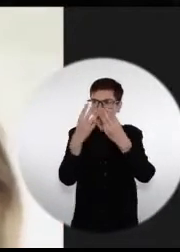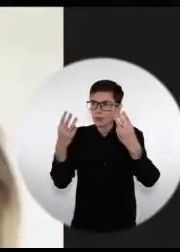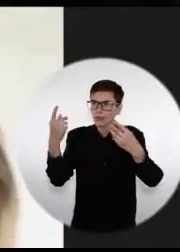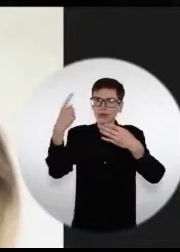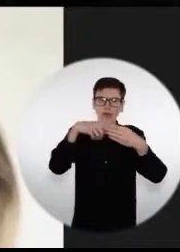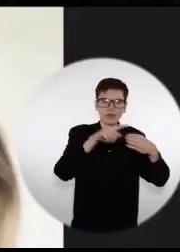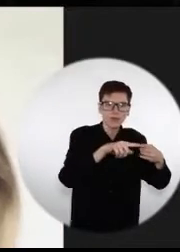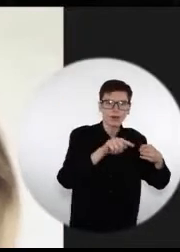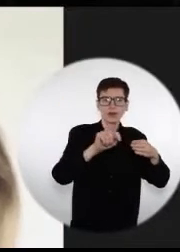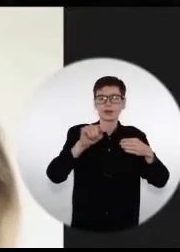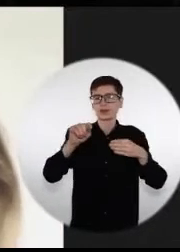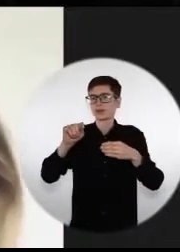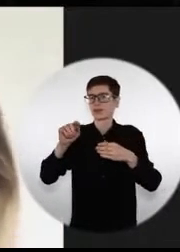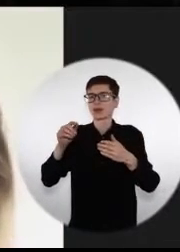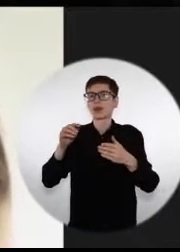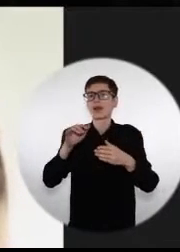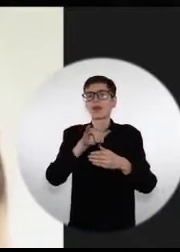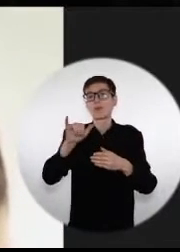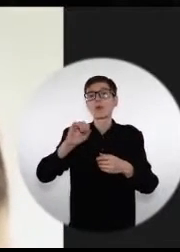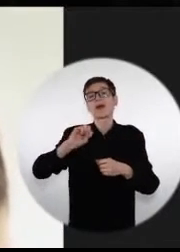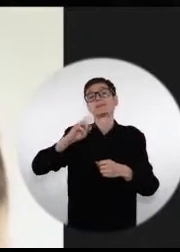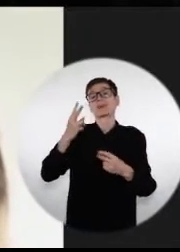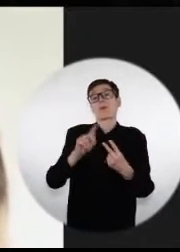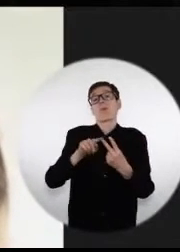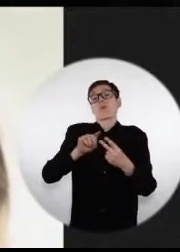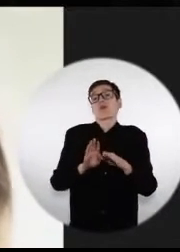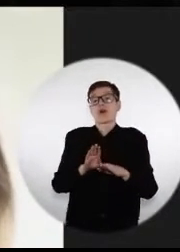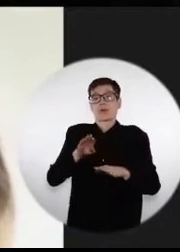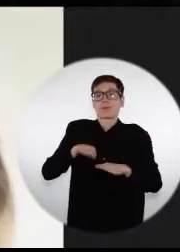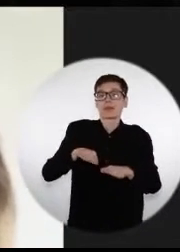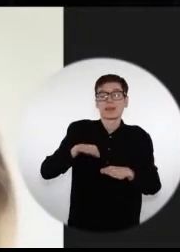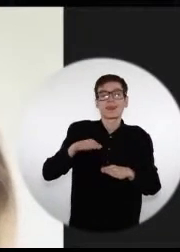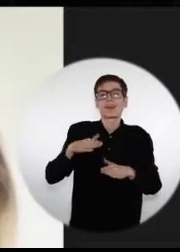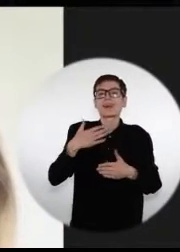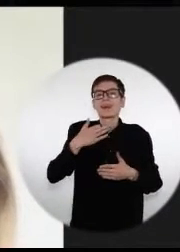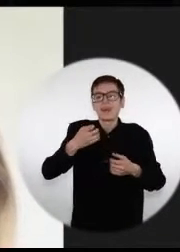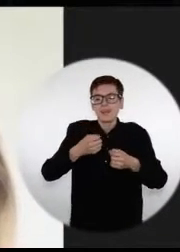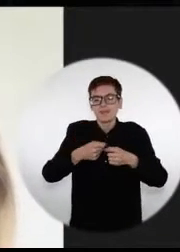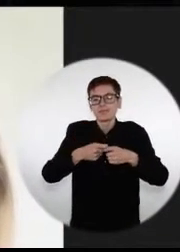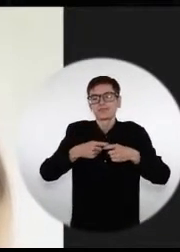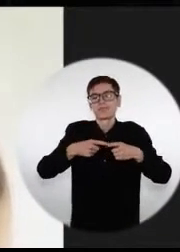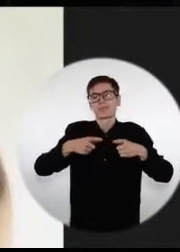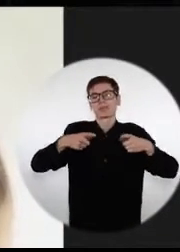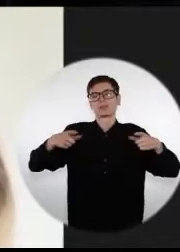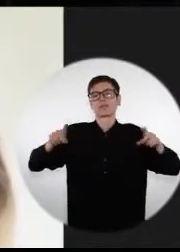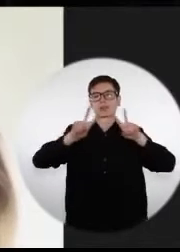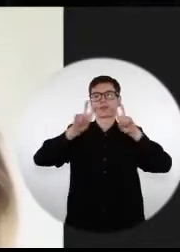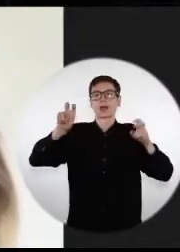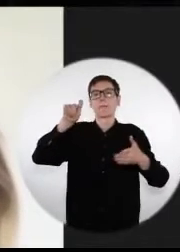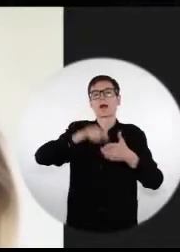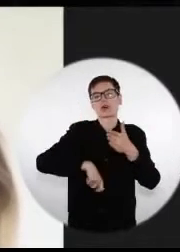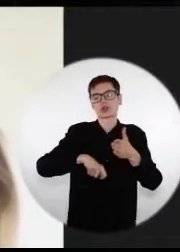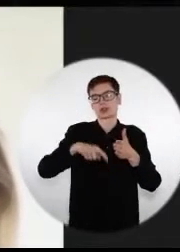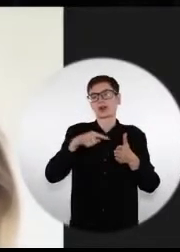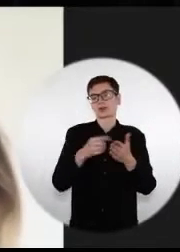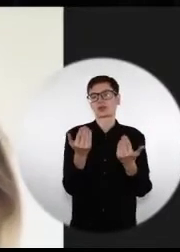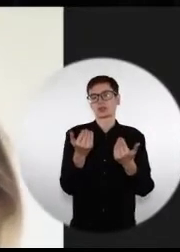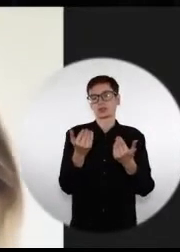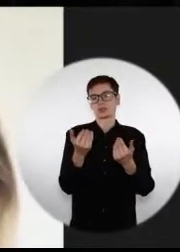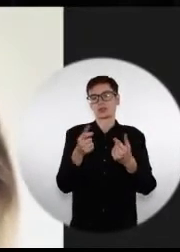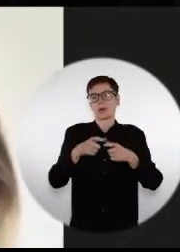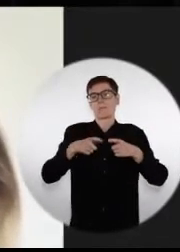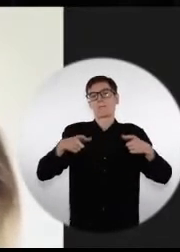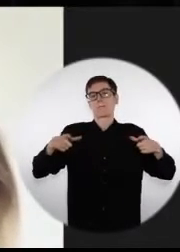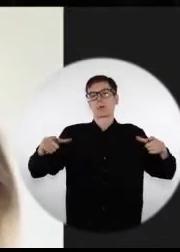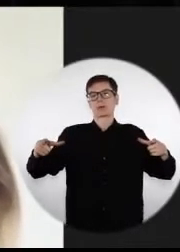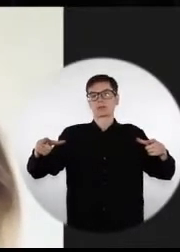literatura en medios en que se va a expandir y que después está las células la segunda pata de que se masifique